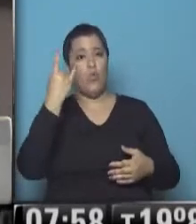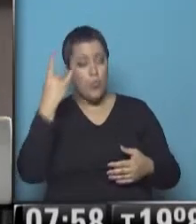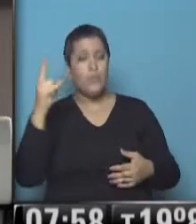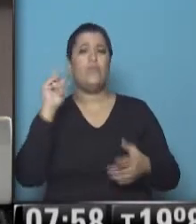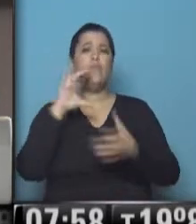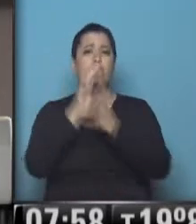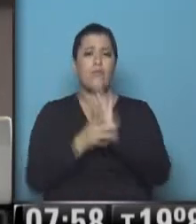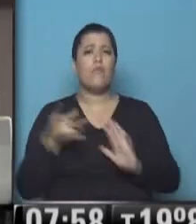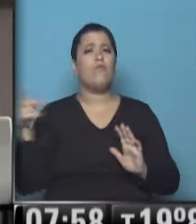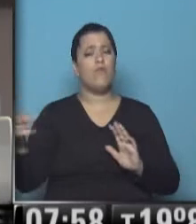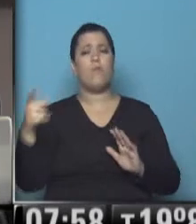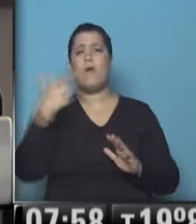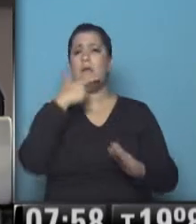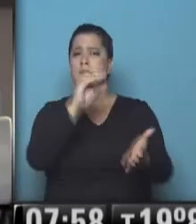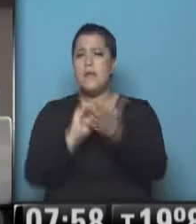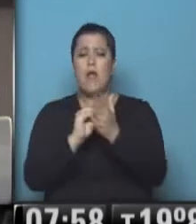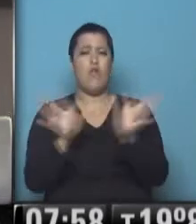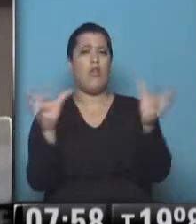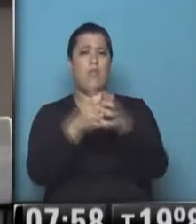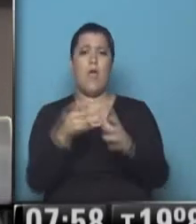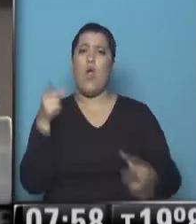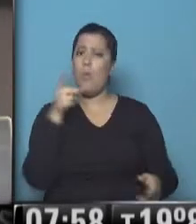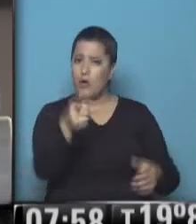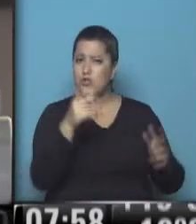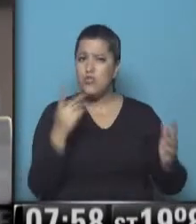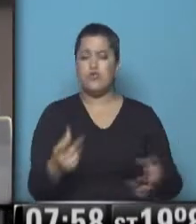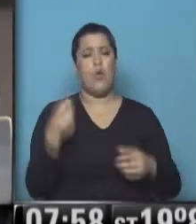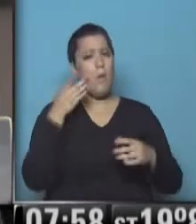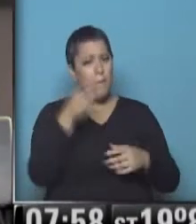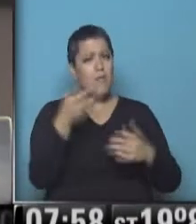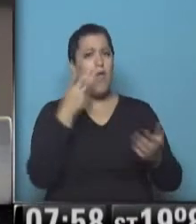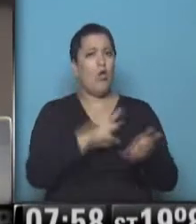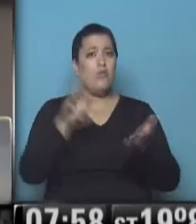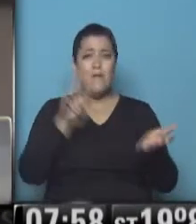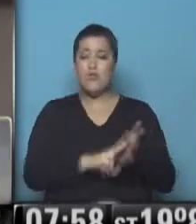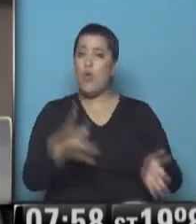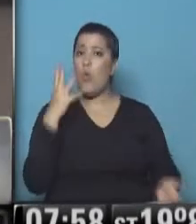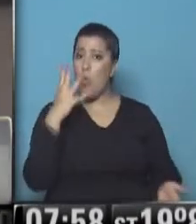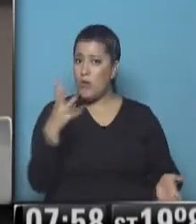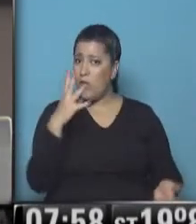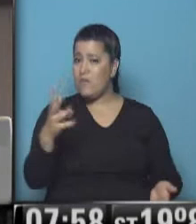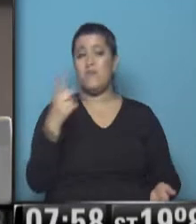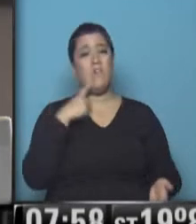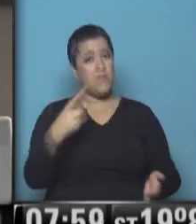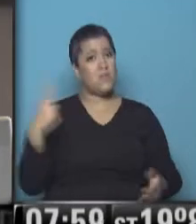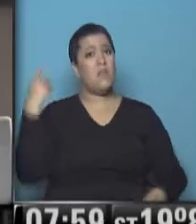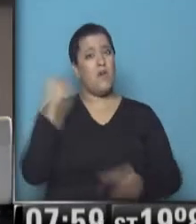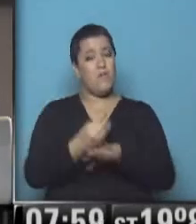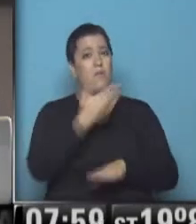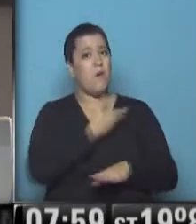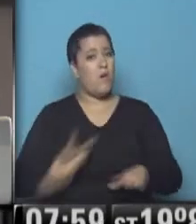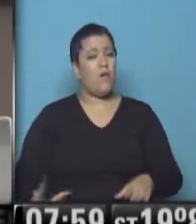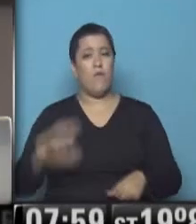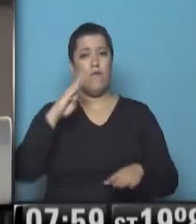los senadores de la oposición volvieron a pedir por cuarta vez consecutiva que producía parte del cargo de